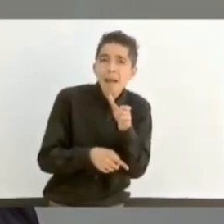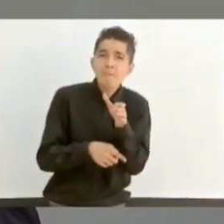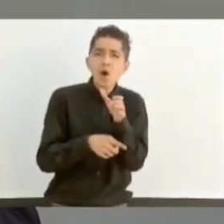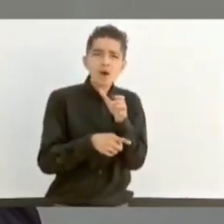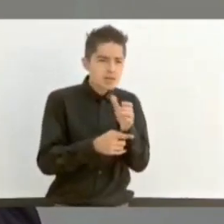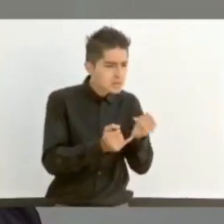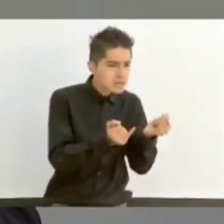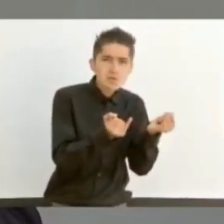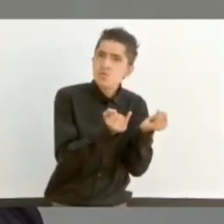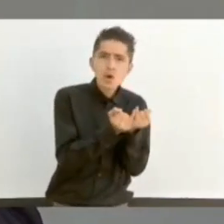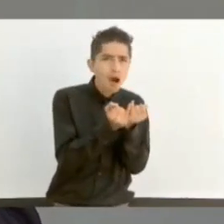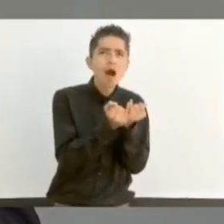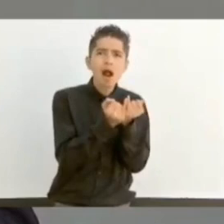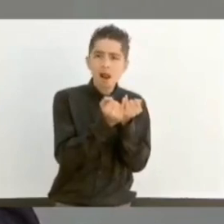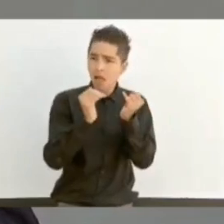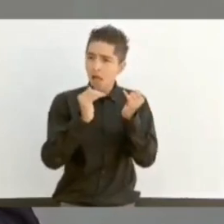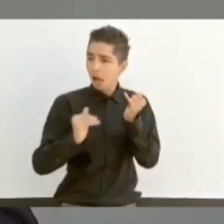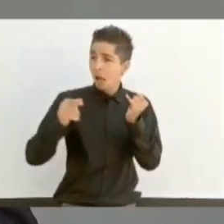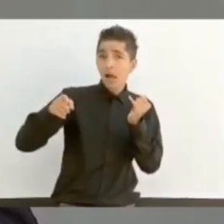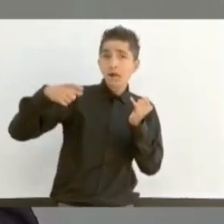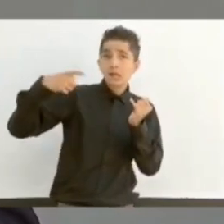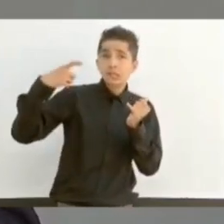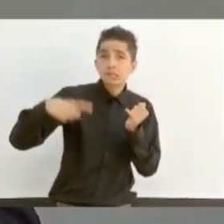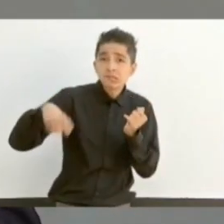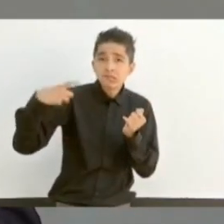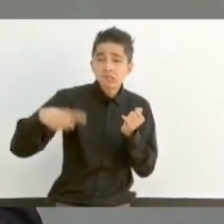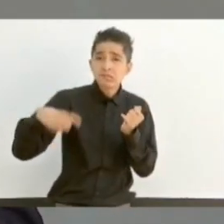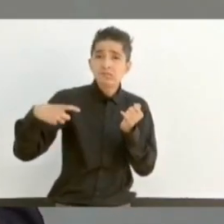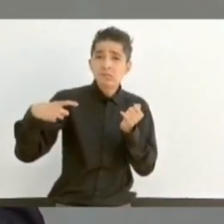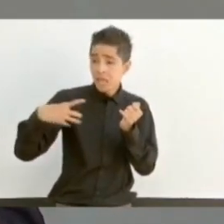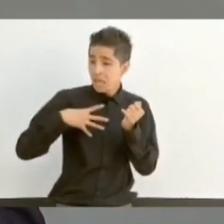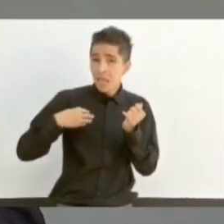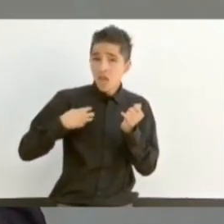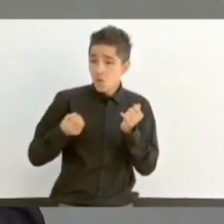al hijo del más rico hacendado.